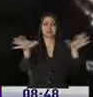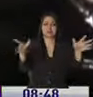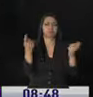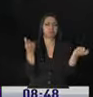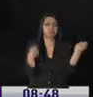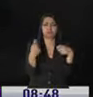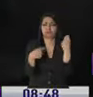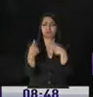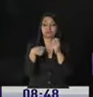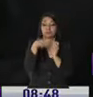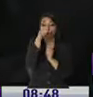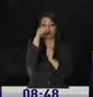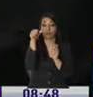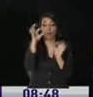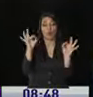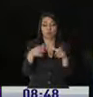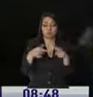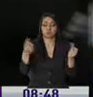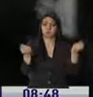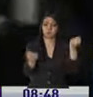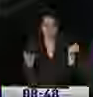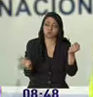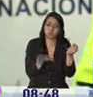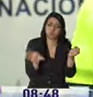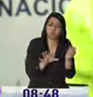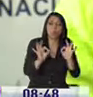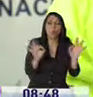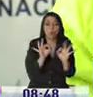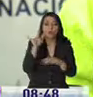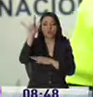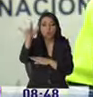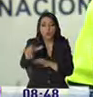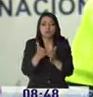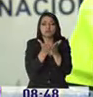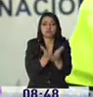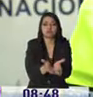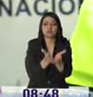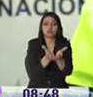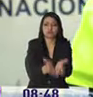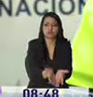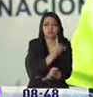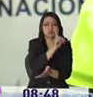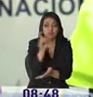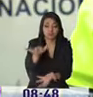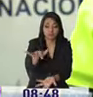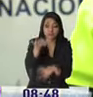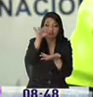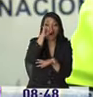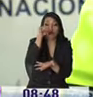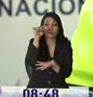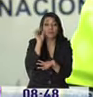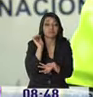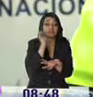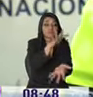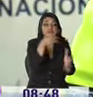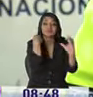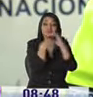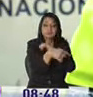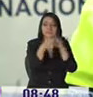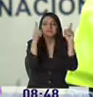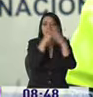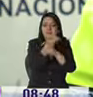sacar grandes cargamentos vía aérea y marítima. Son 100 kilos de droga, es muy difícil mandar en correos paralelos. O sea, tienen que mandar en la estación de